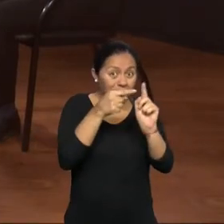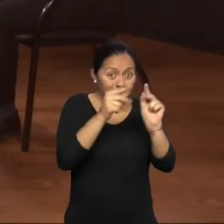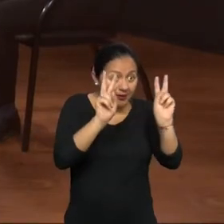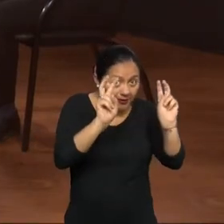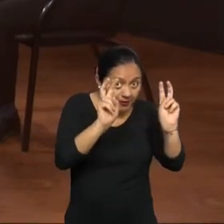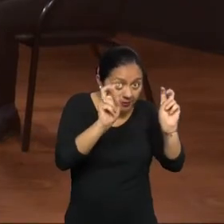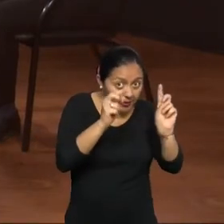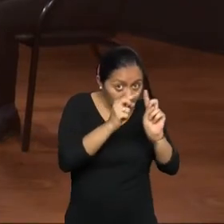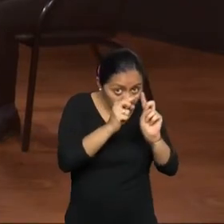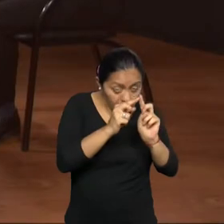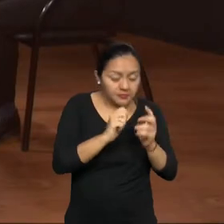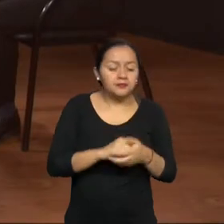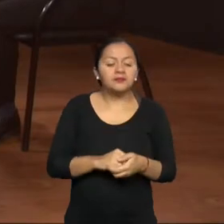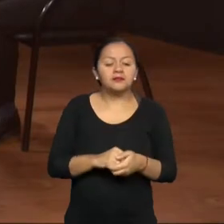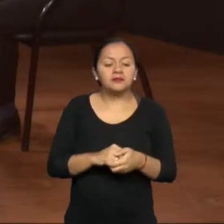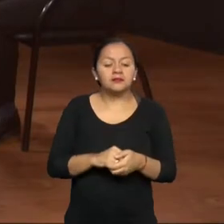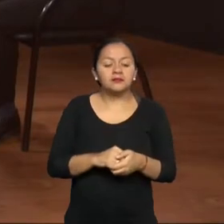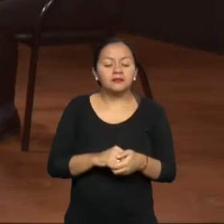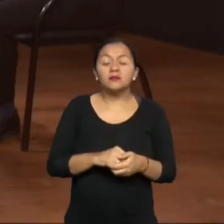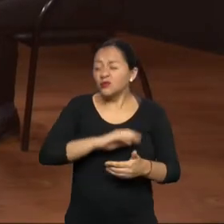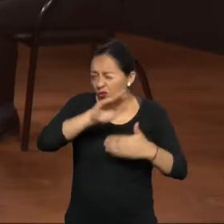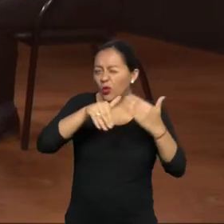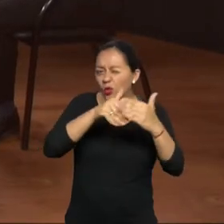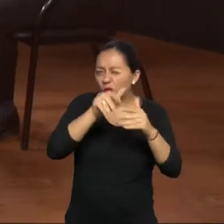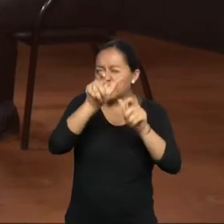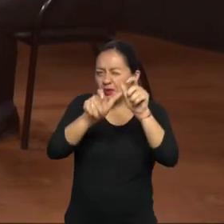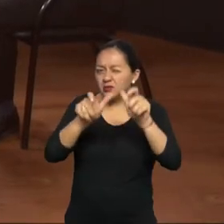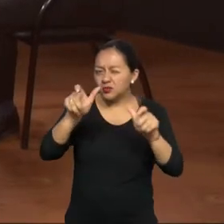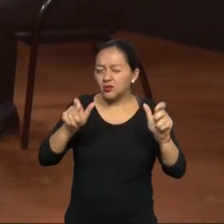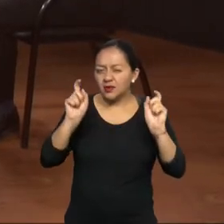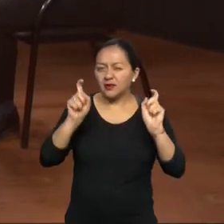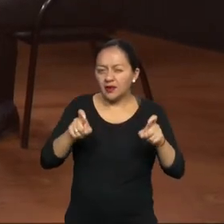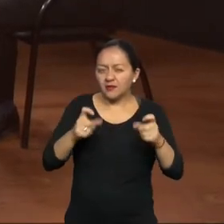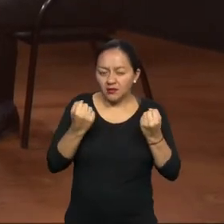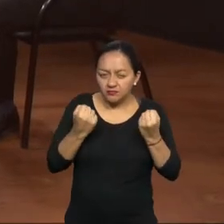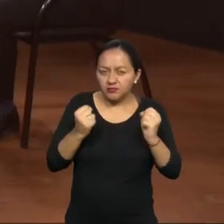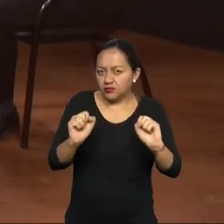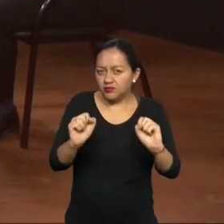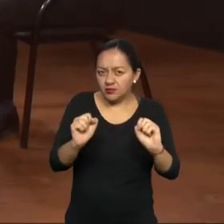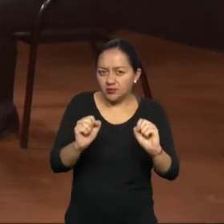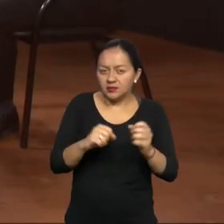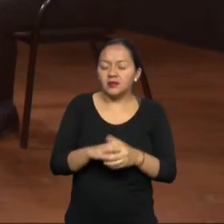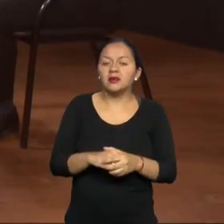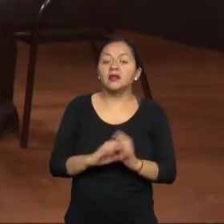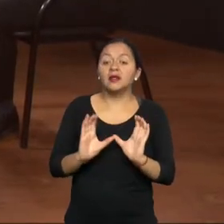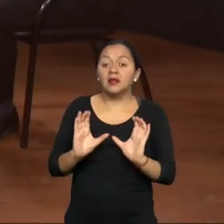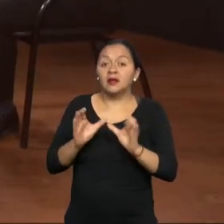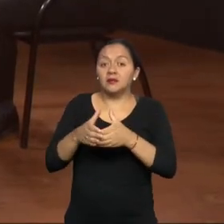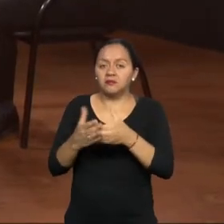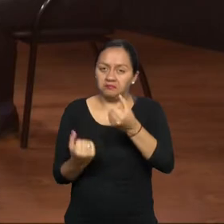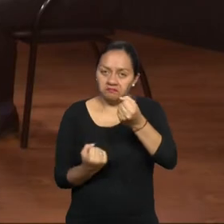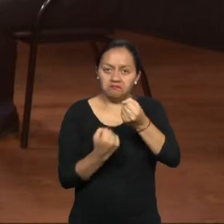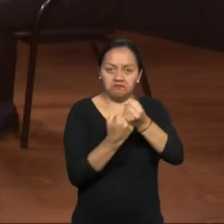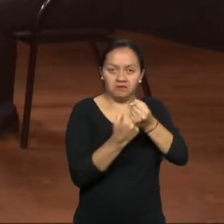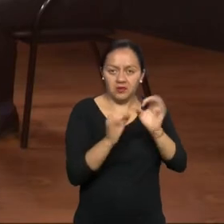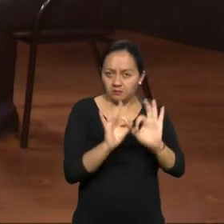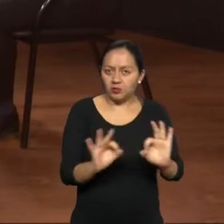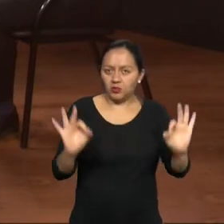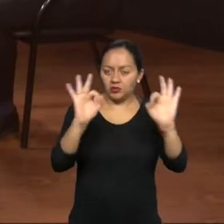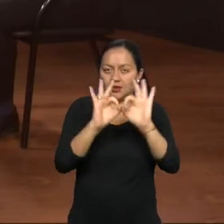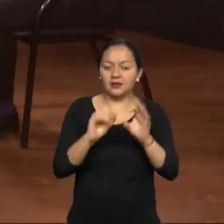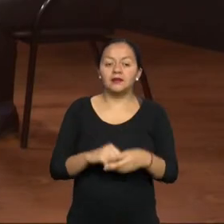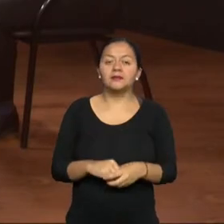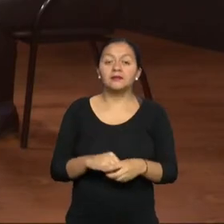exigencia de todo el organismo y un conjunto de personas que puedan apoyar. El deporte sin